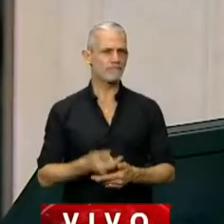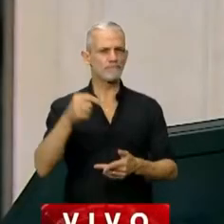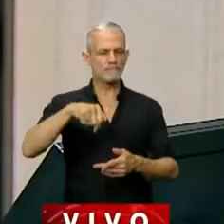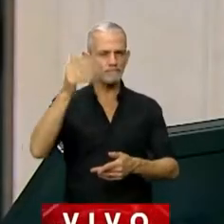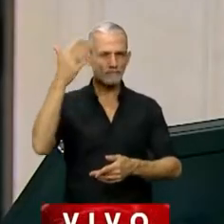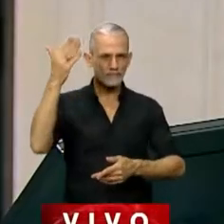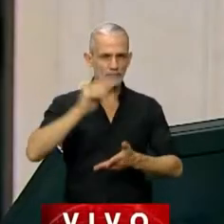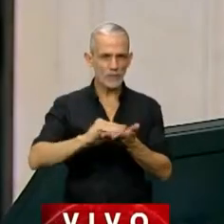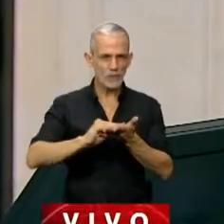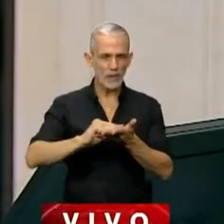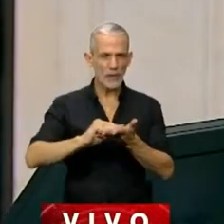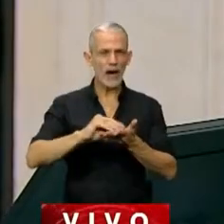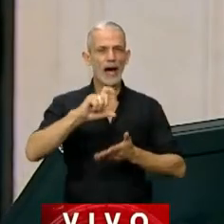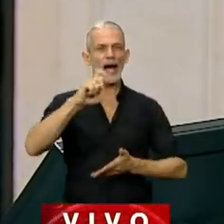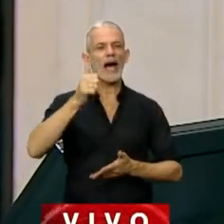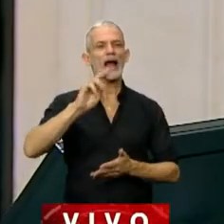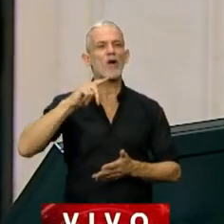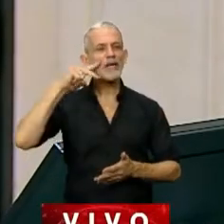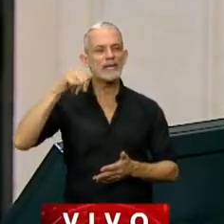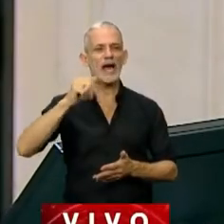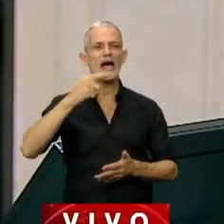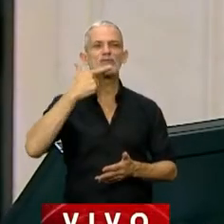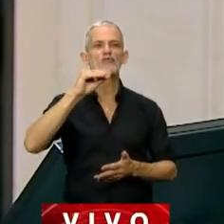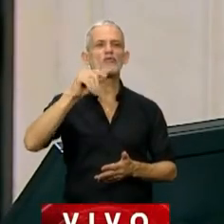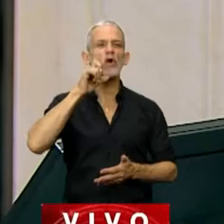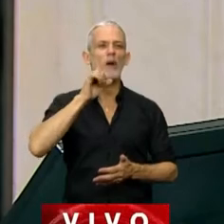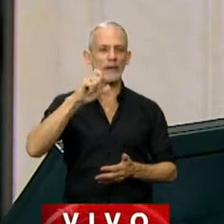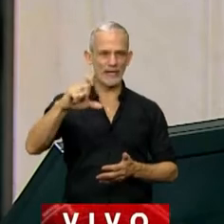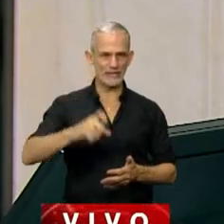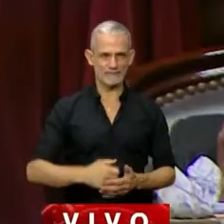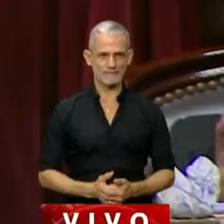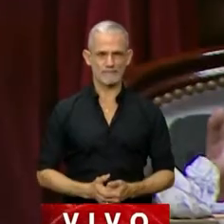En uso de la palabra, la diputada Carolina Jutrovic.